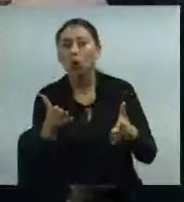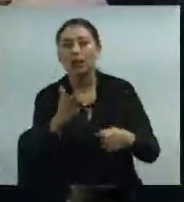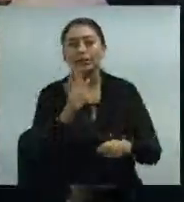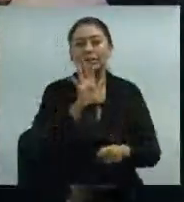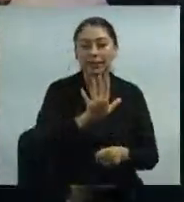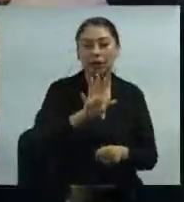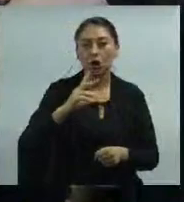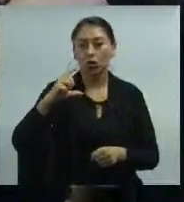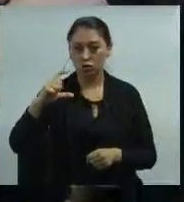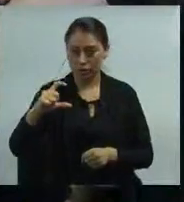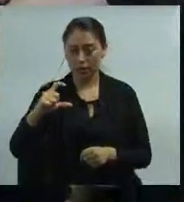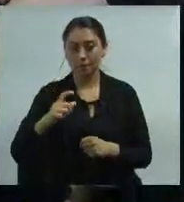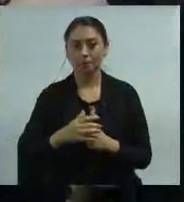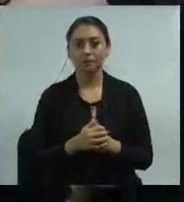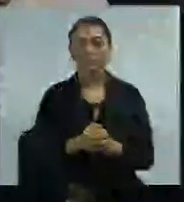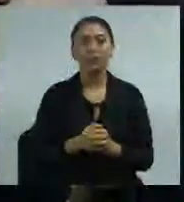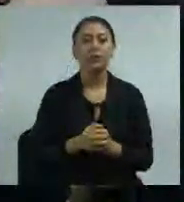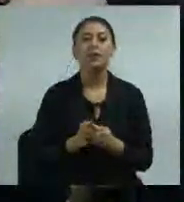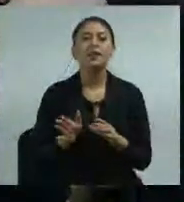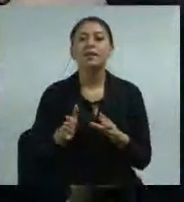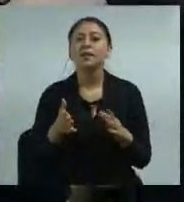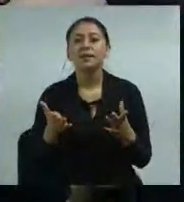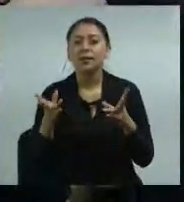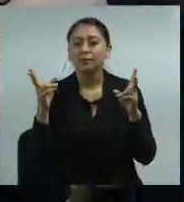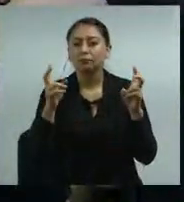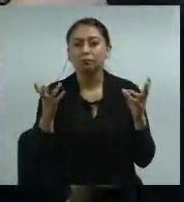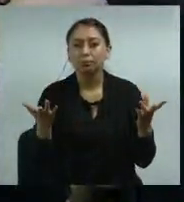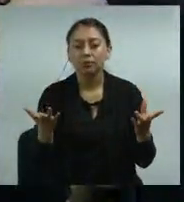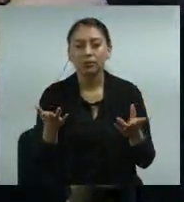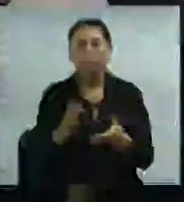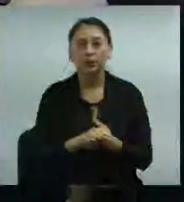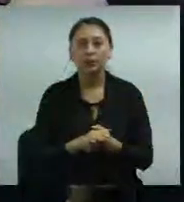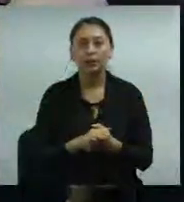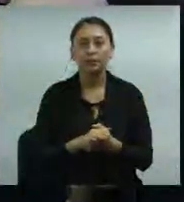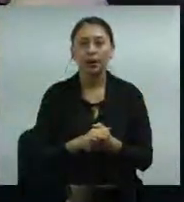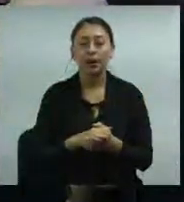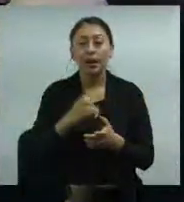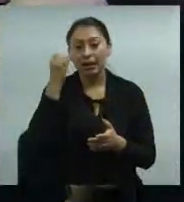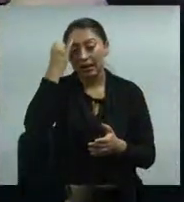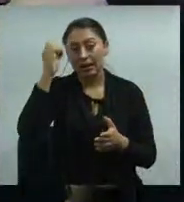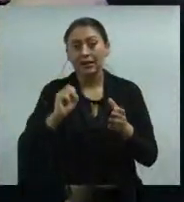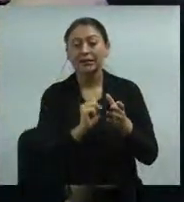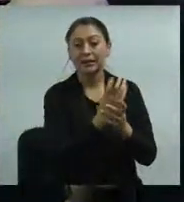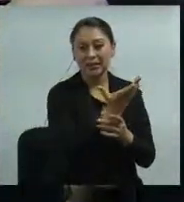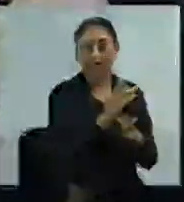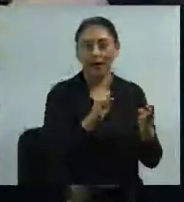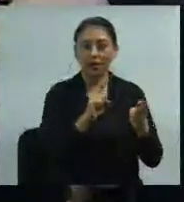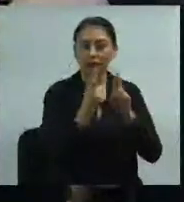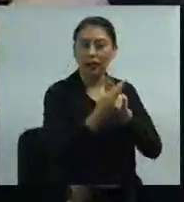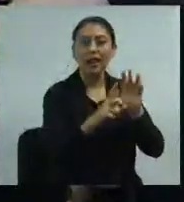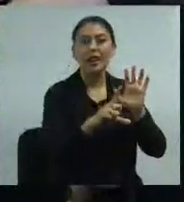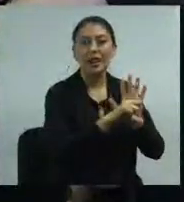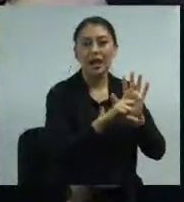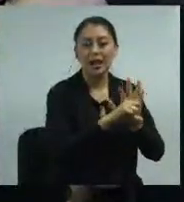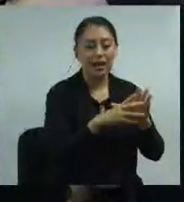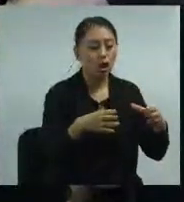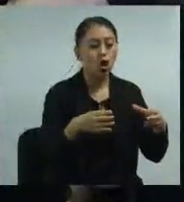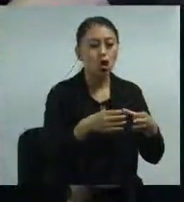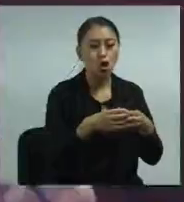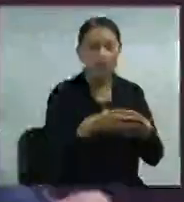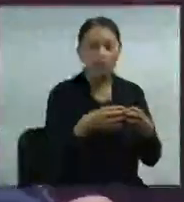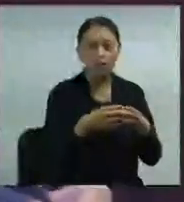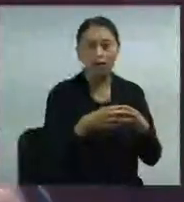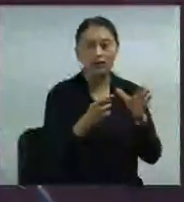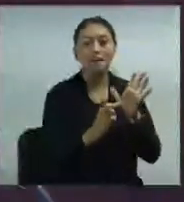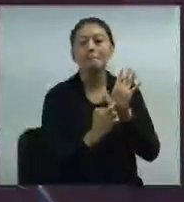5C, que es una iniciativa que pretende reformar la ley de comisiones de